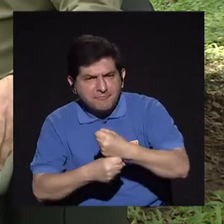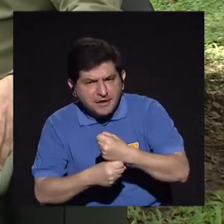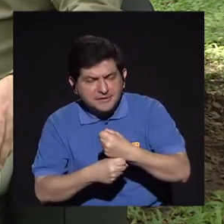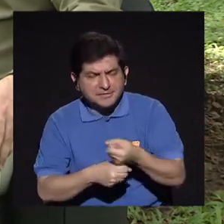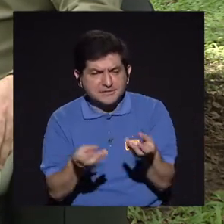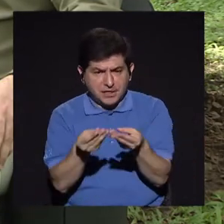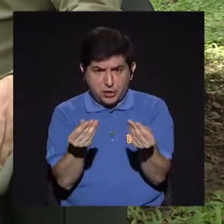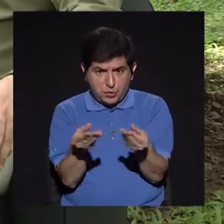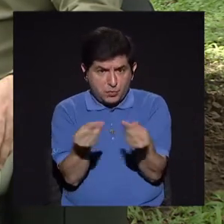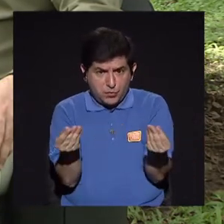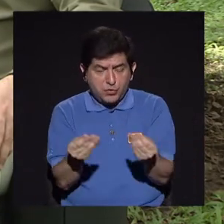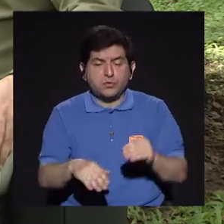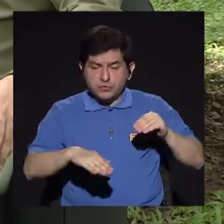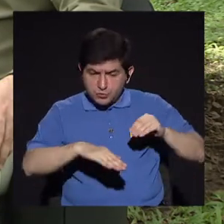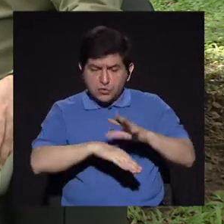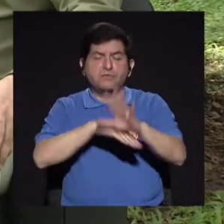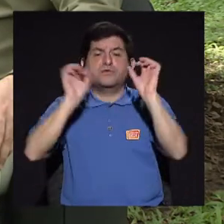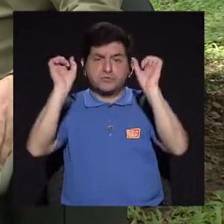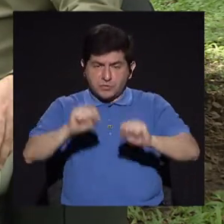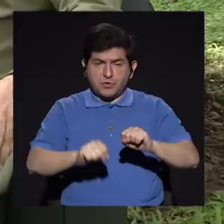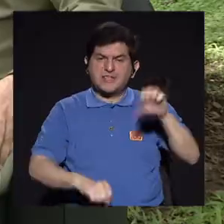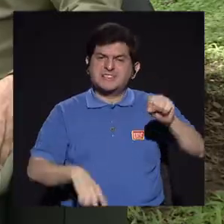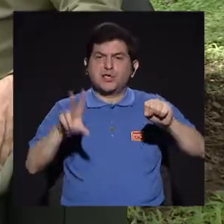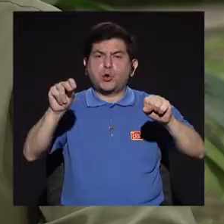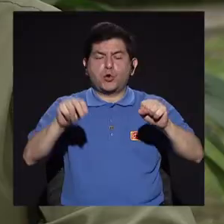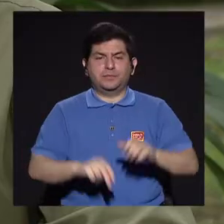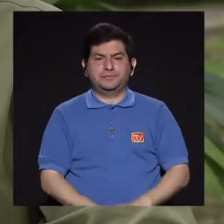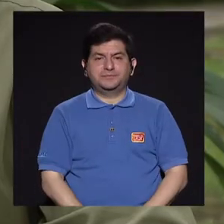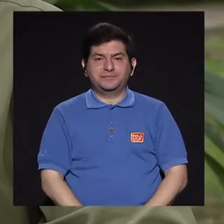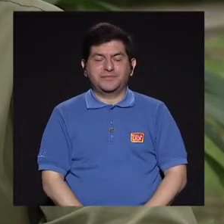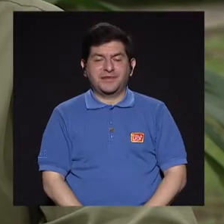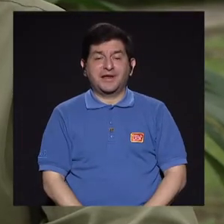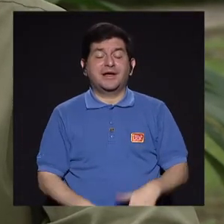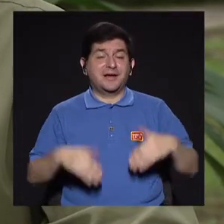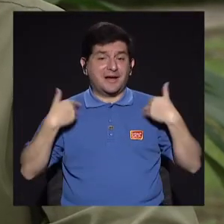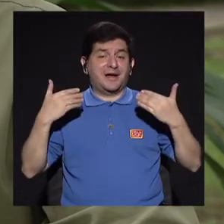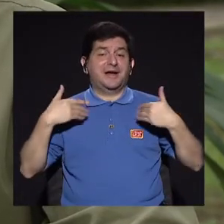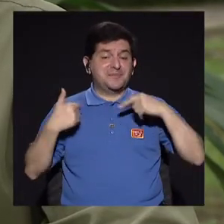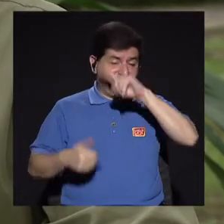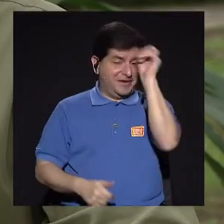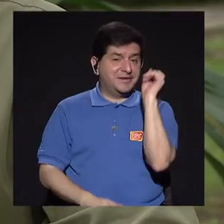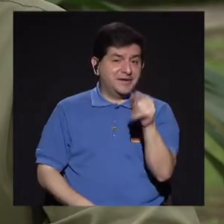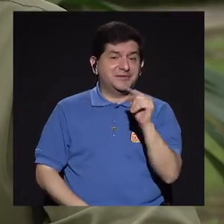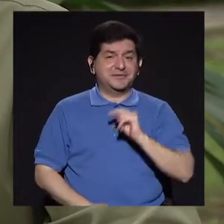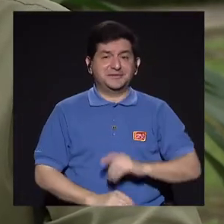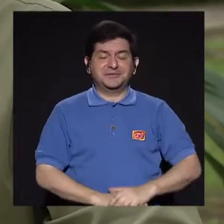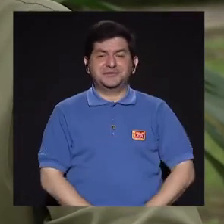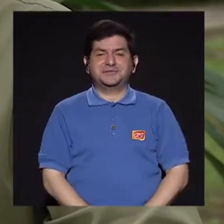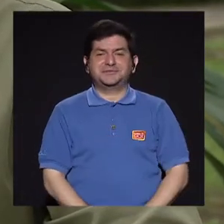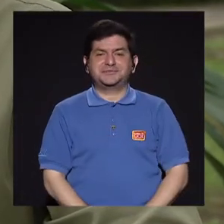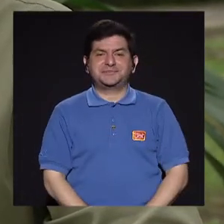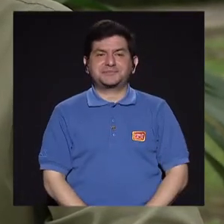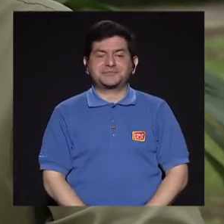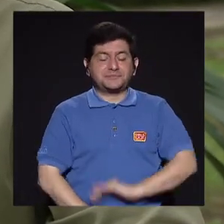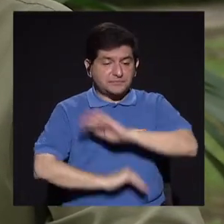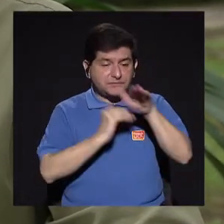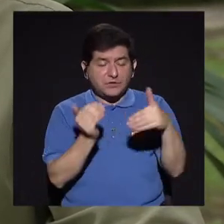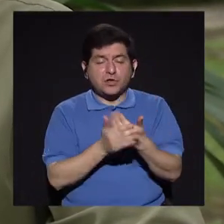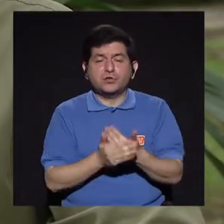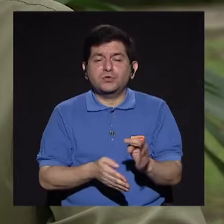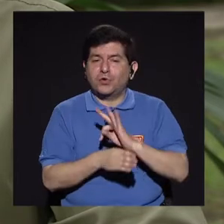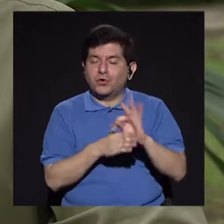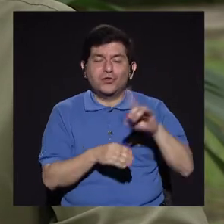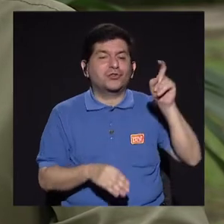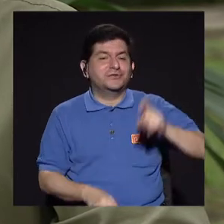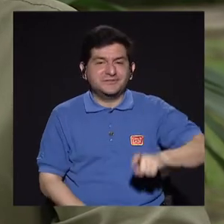en ese producto para que surta efecto. ¿Es esto así o no? A mí me alegra mucho, María del Mar, que me hagas esta pregunta, porque todo